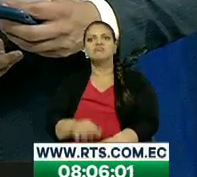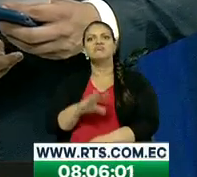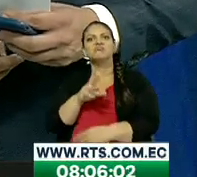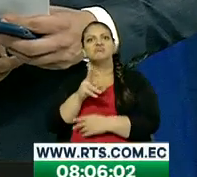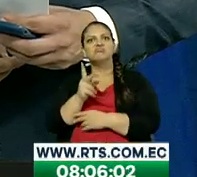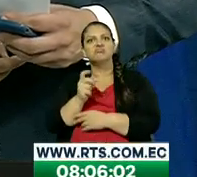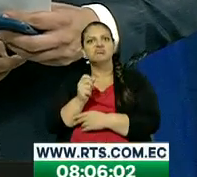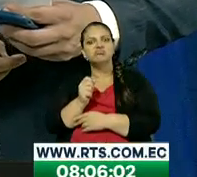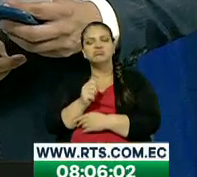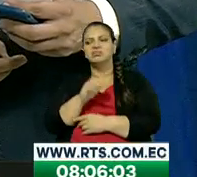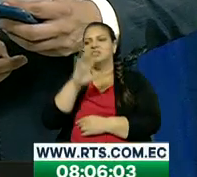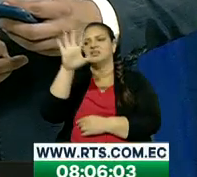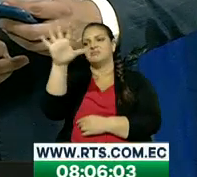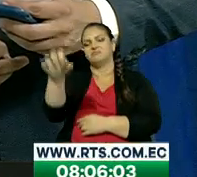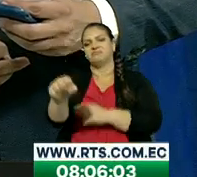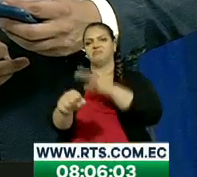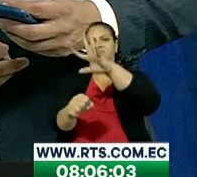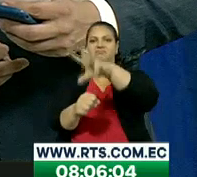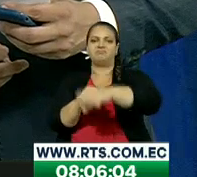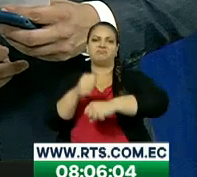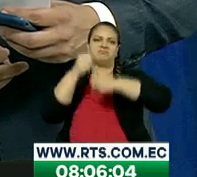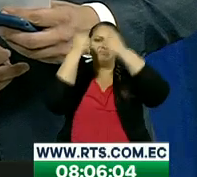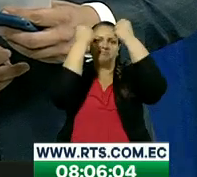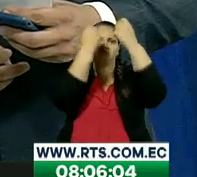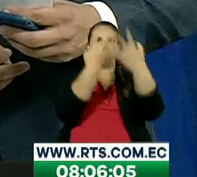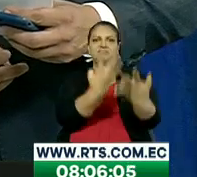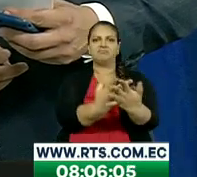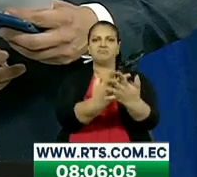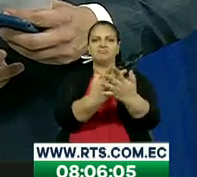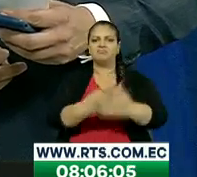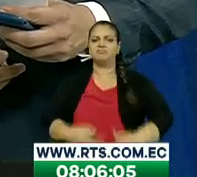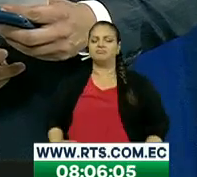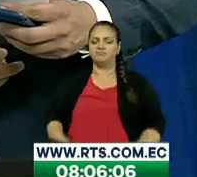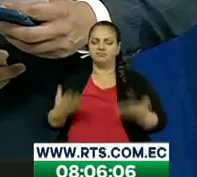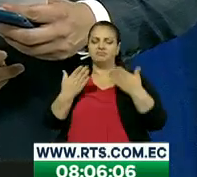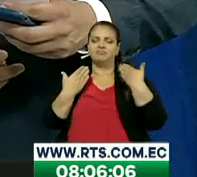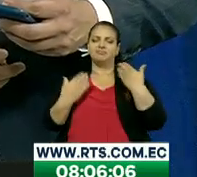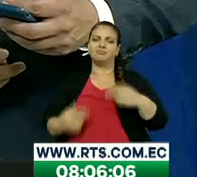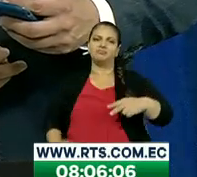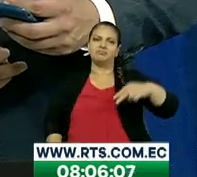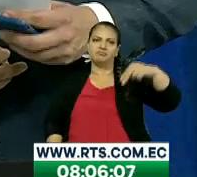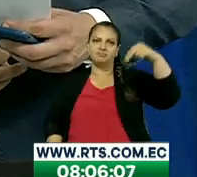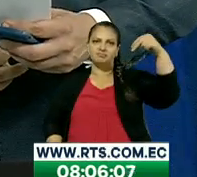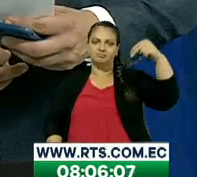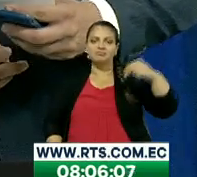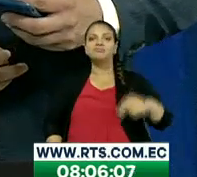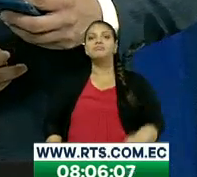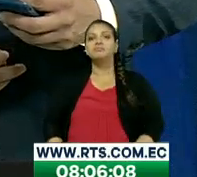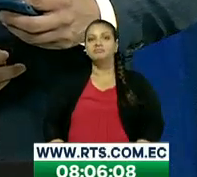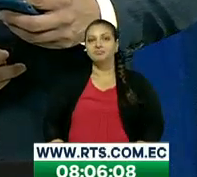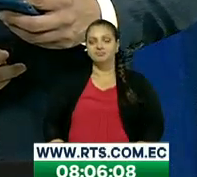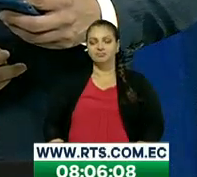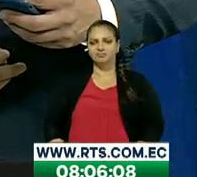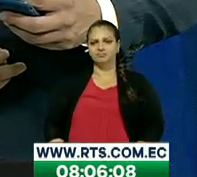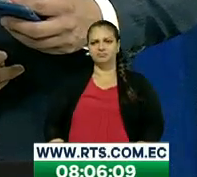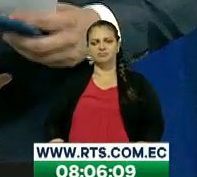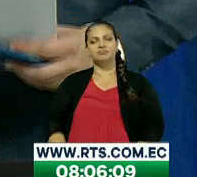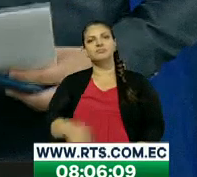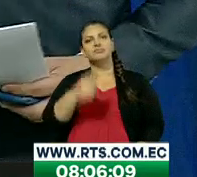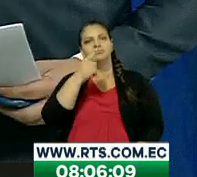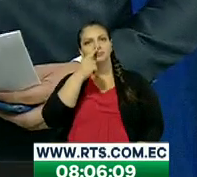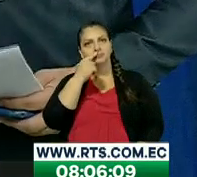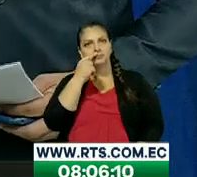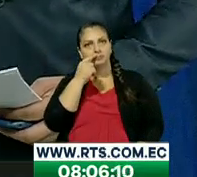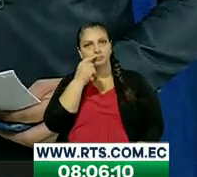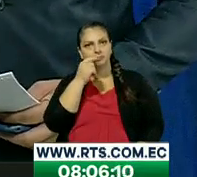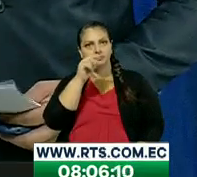de un negocio ubicado en un centro comercial al norte de la ciudad de Guayaquil. Entre los implicados existen 3 mujeres